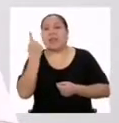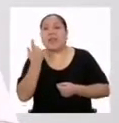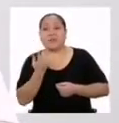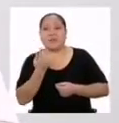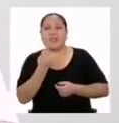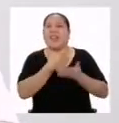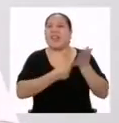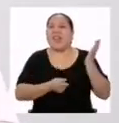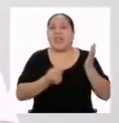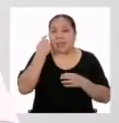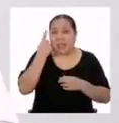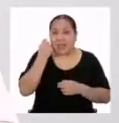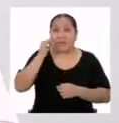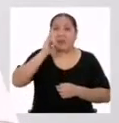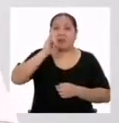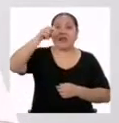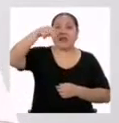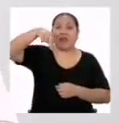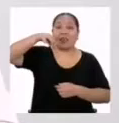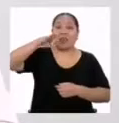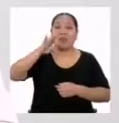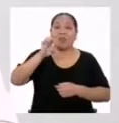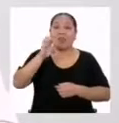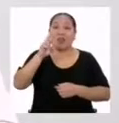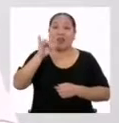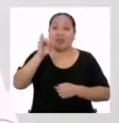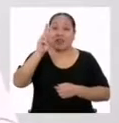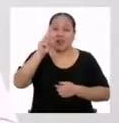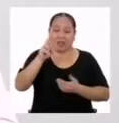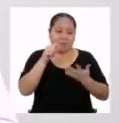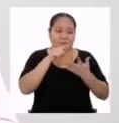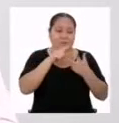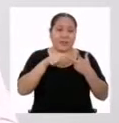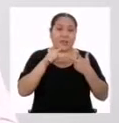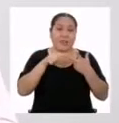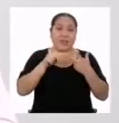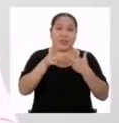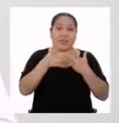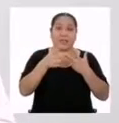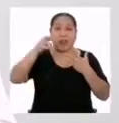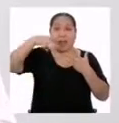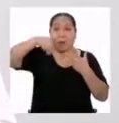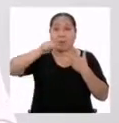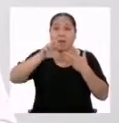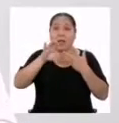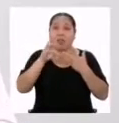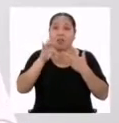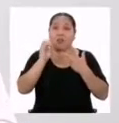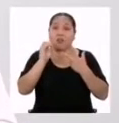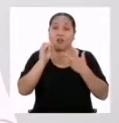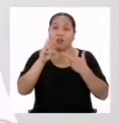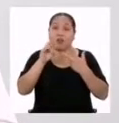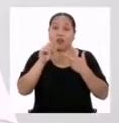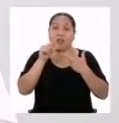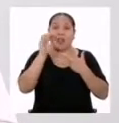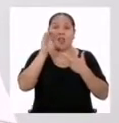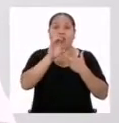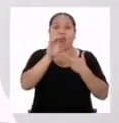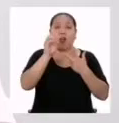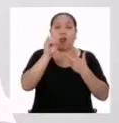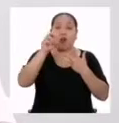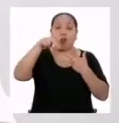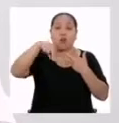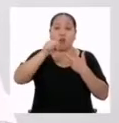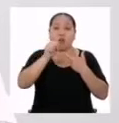la última macrorregla, la de construcción, con la que reemplazamos un conjunto de proposiciones por una